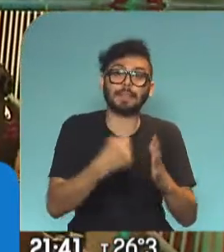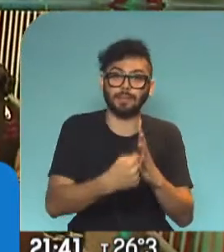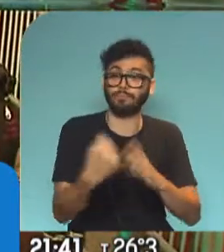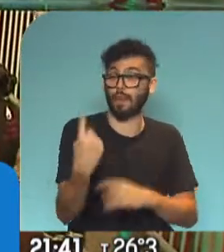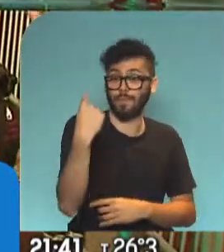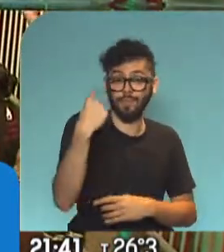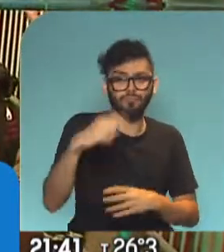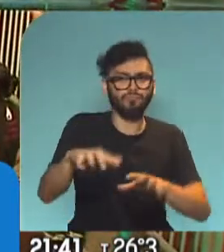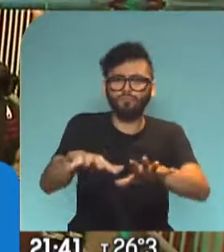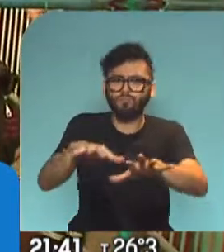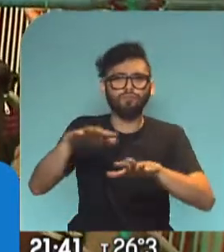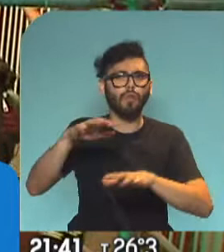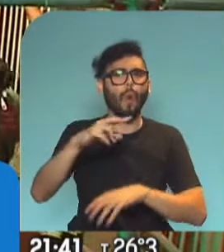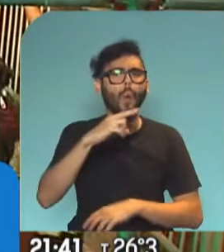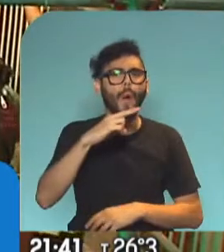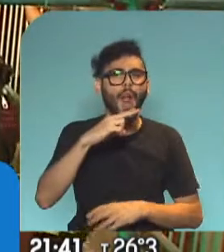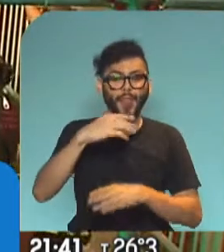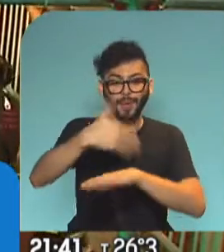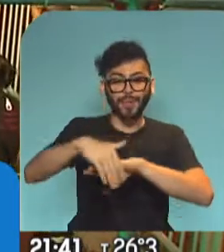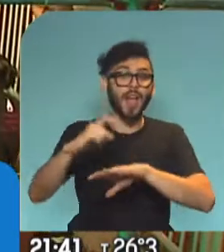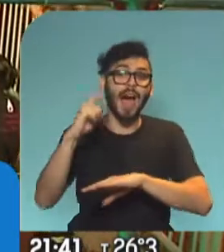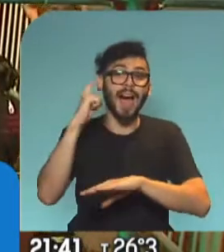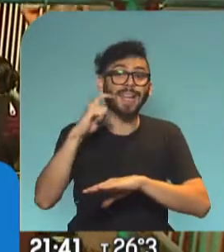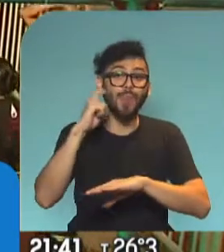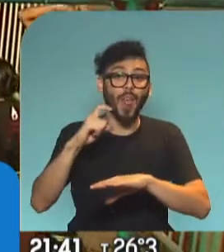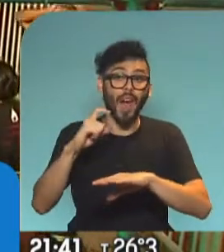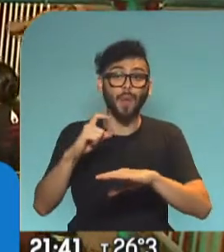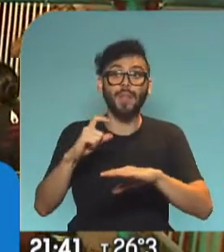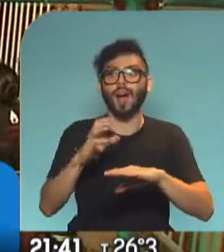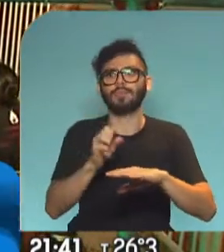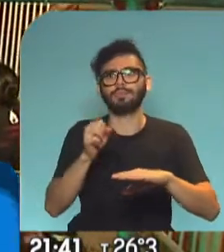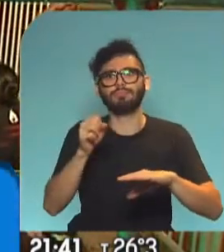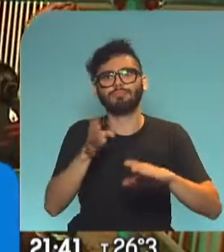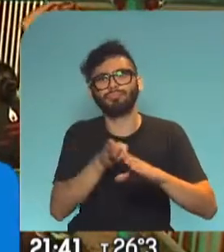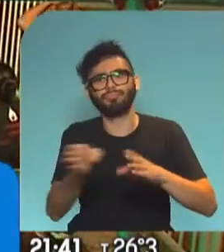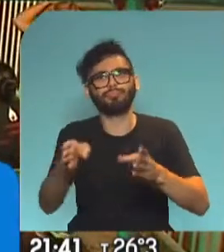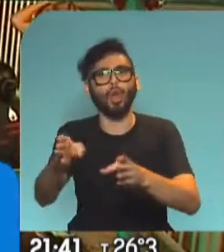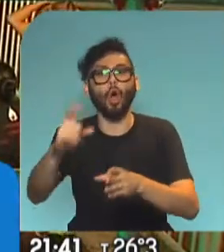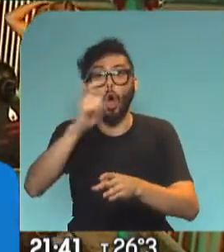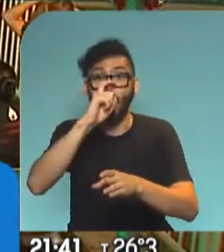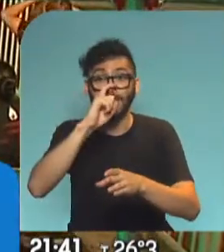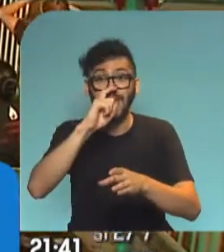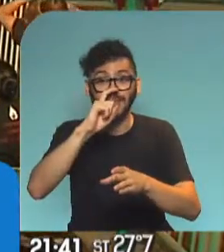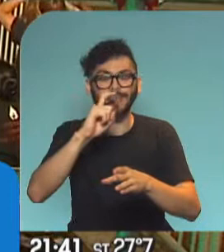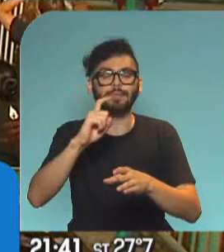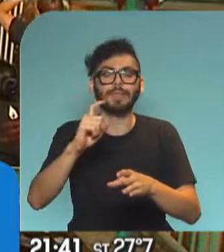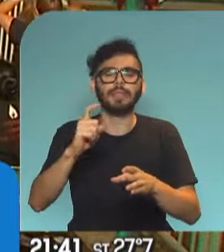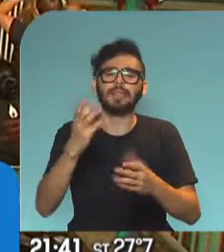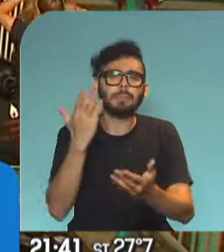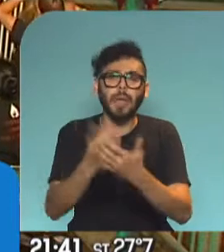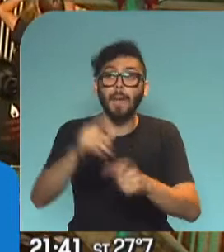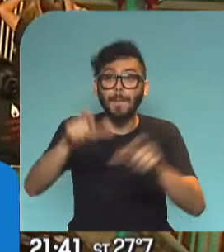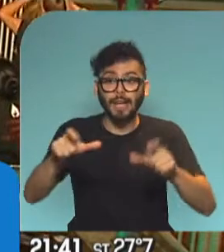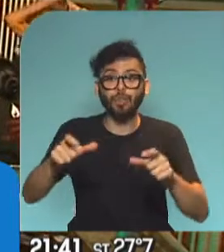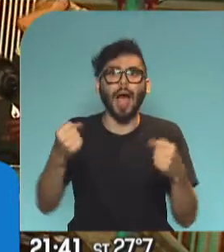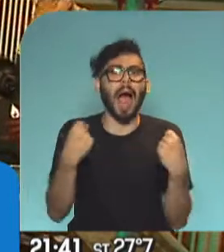pañuelos verdes, desde Avenida Rivadavia hasta la Avenida Corrientes. Lo que sí se pide es que aquellas personas que circulan